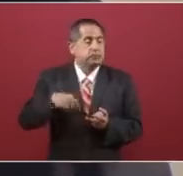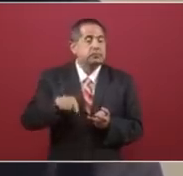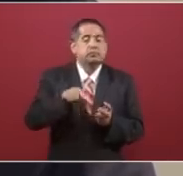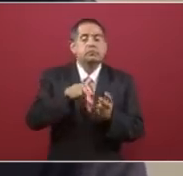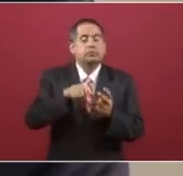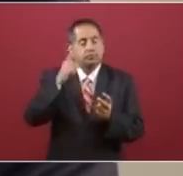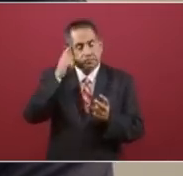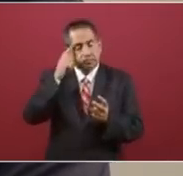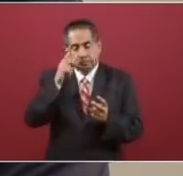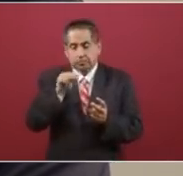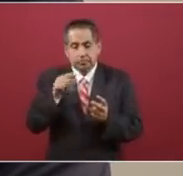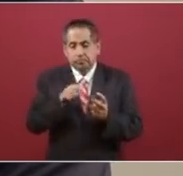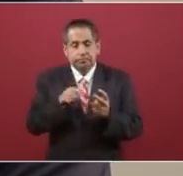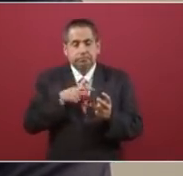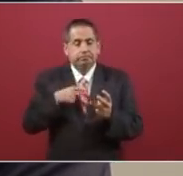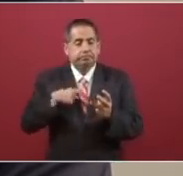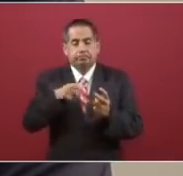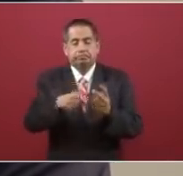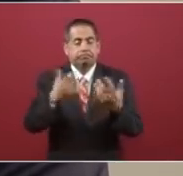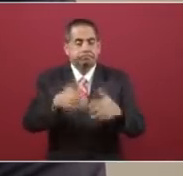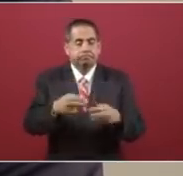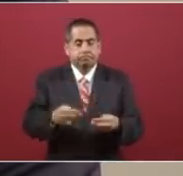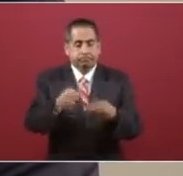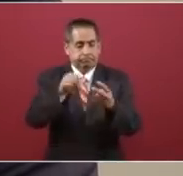sean empresas